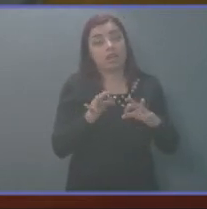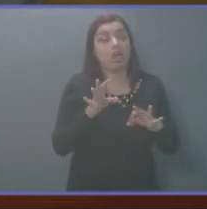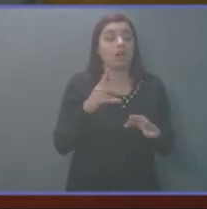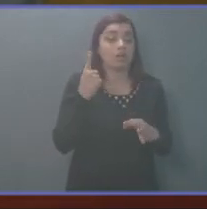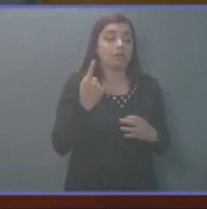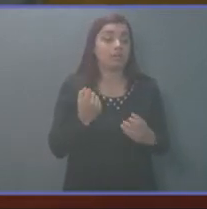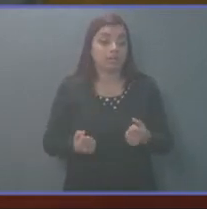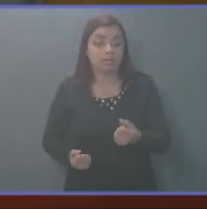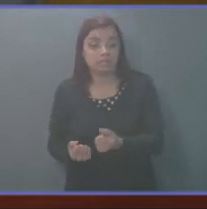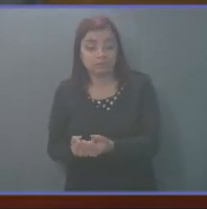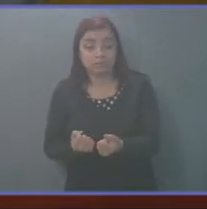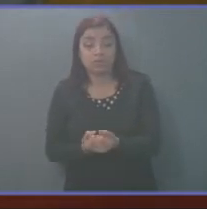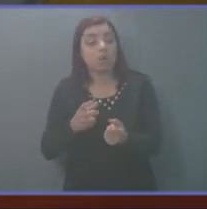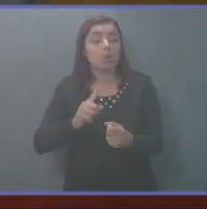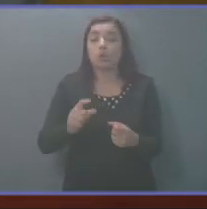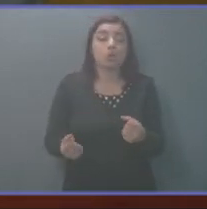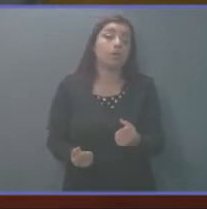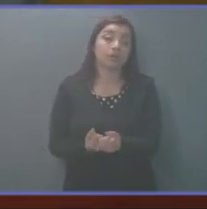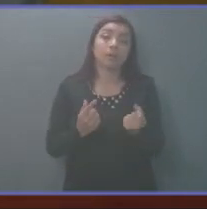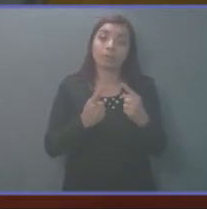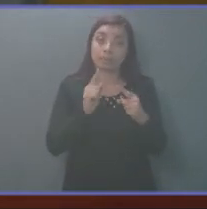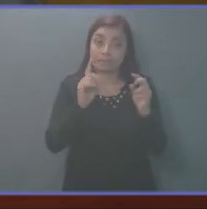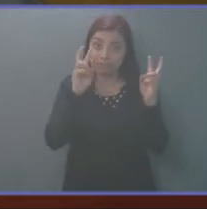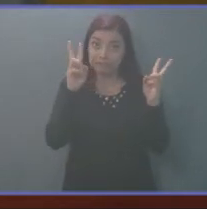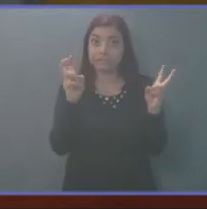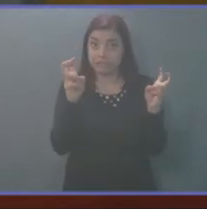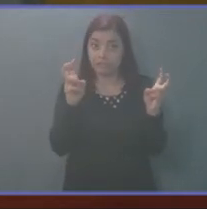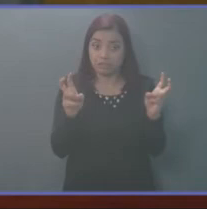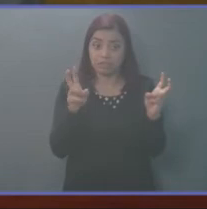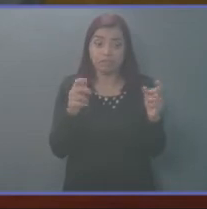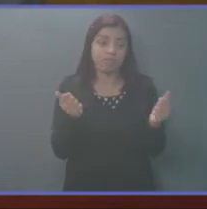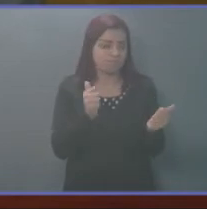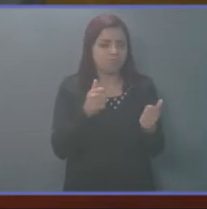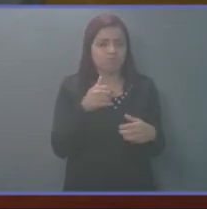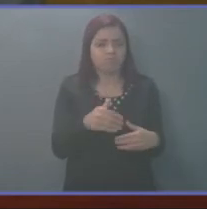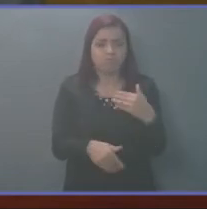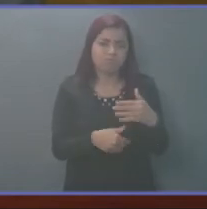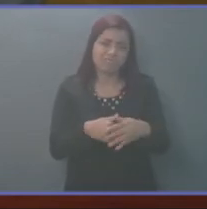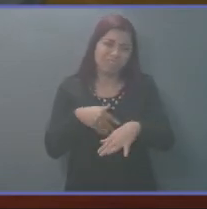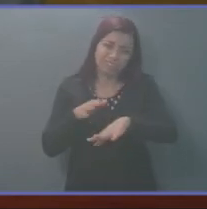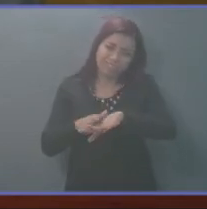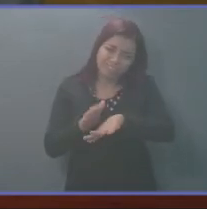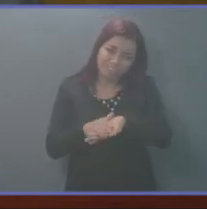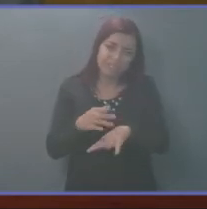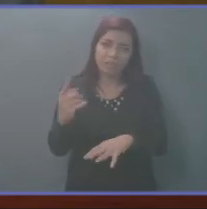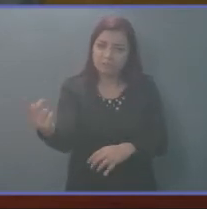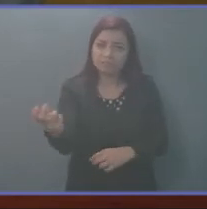contra, pero debemos de sujetarnos al tema que nos atañe, para el cual hemos sido convocados.